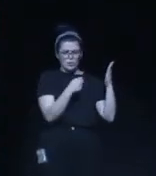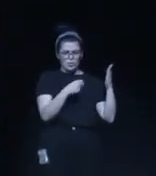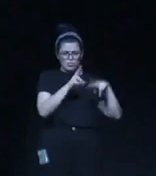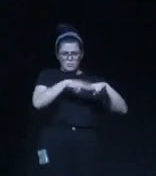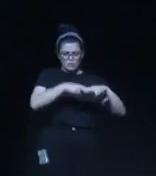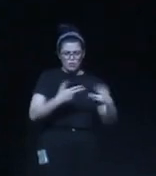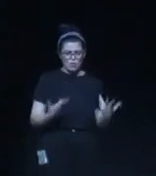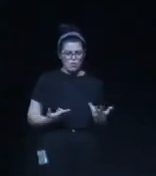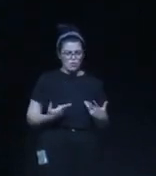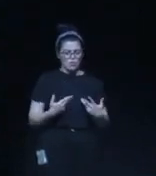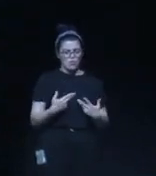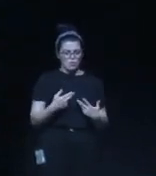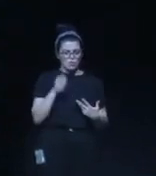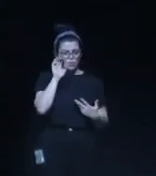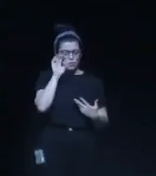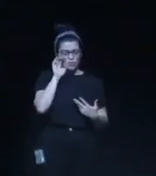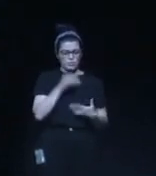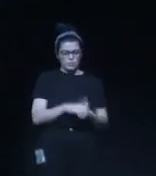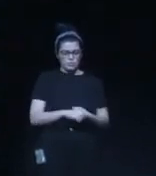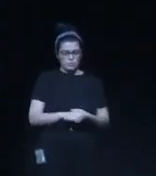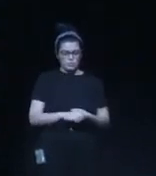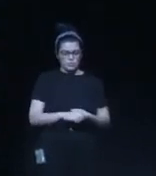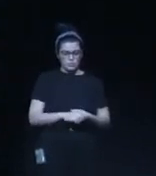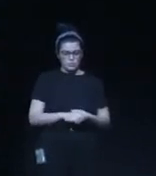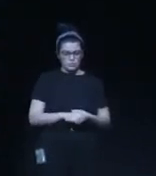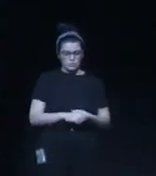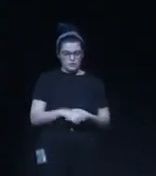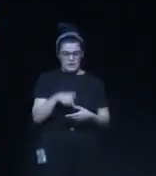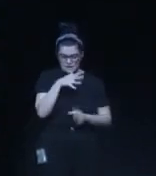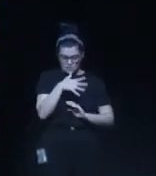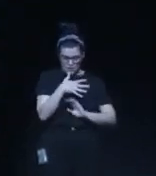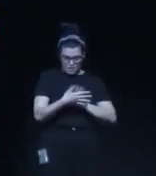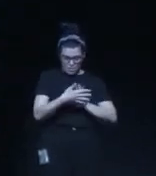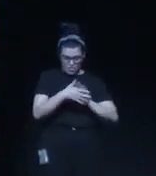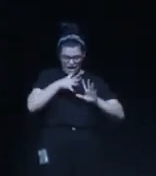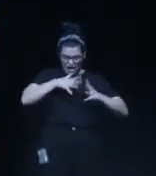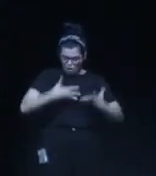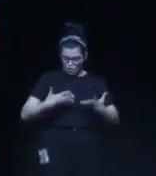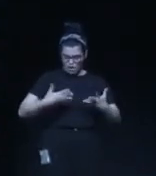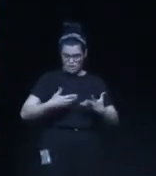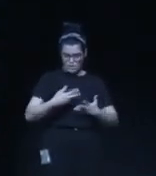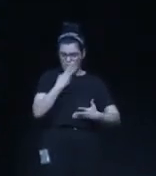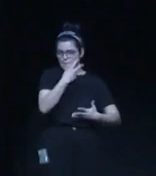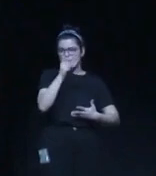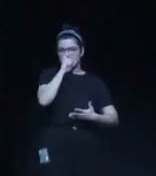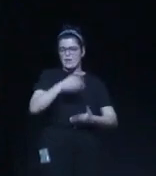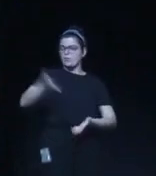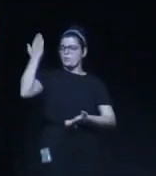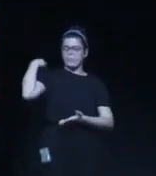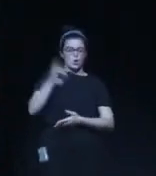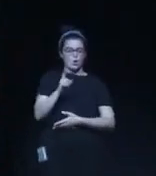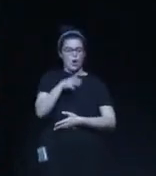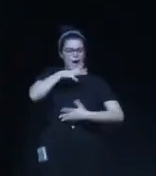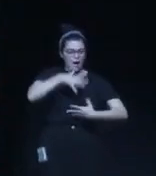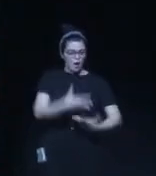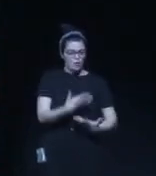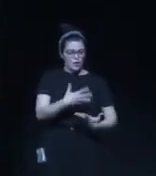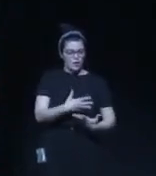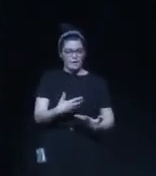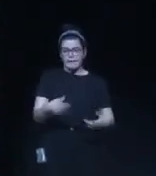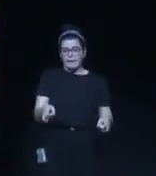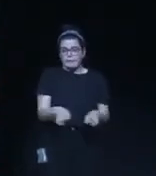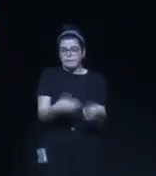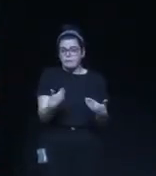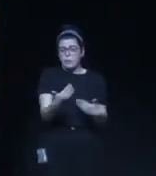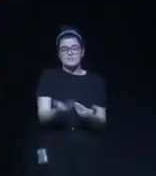de ahora, No estamos hablando de hace 20 años. Entonces, y no pasa nada. Sí, le pagaron pintar la casa. Sí. Bueno,